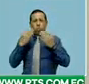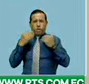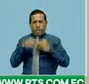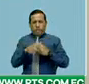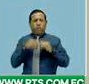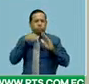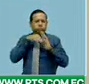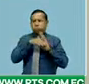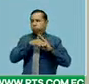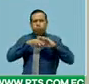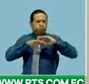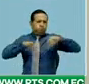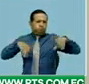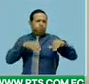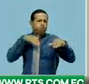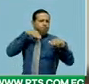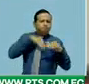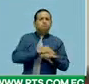Guayaquil.